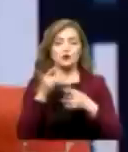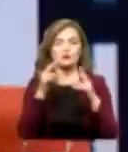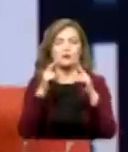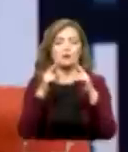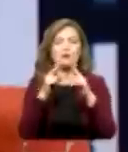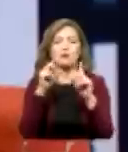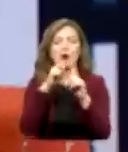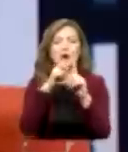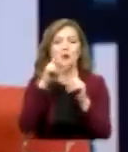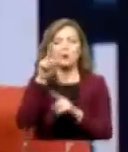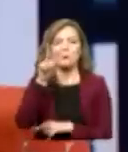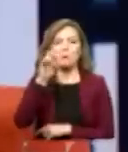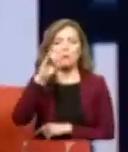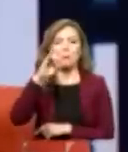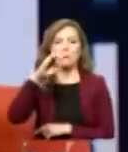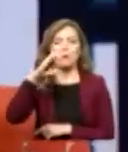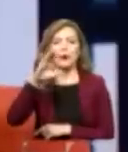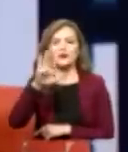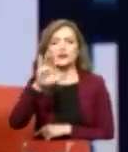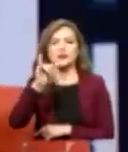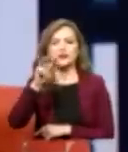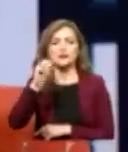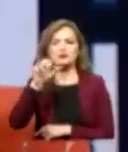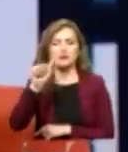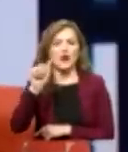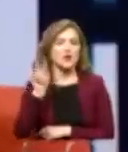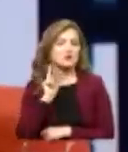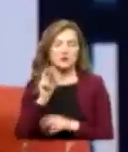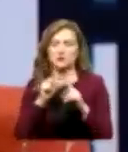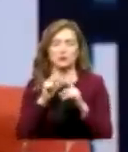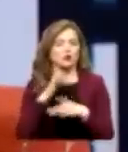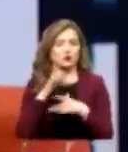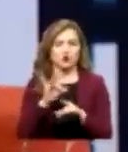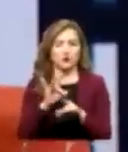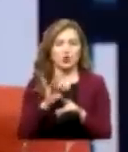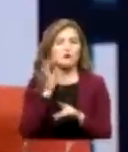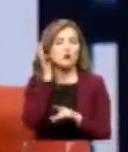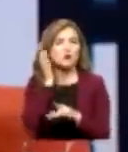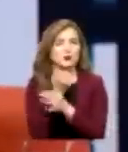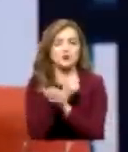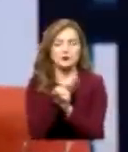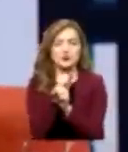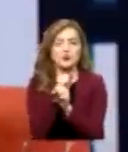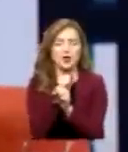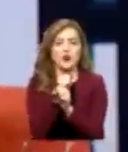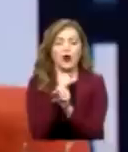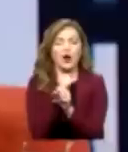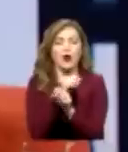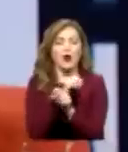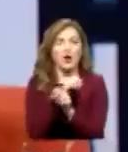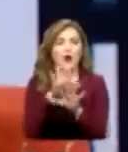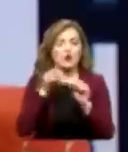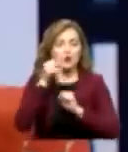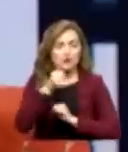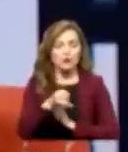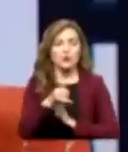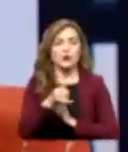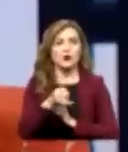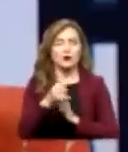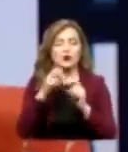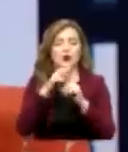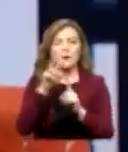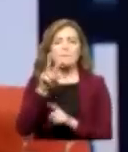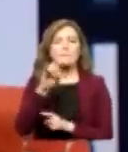víctima. Yo sé que soy una mujer sobreviviente de agresión sexual. Porque la palabra víctima